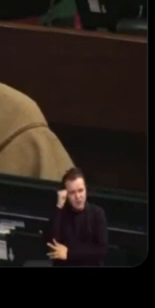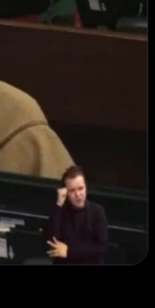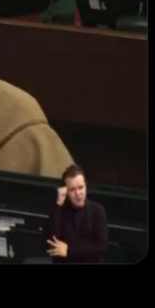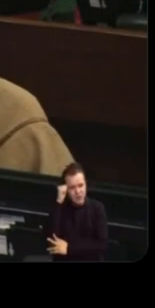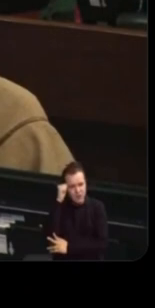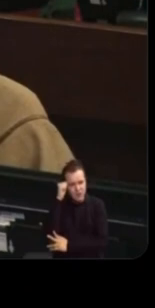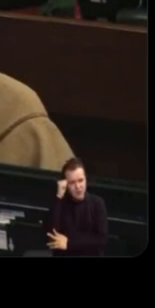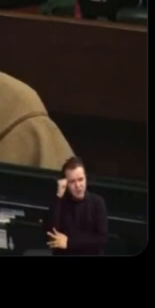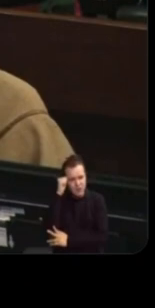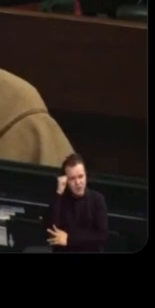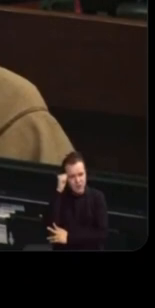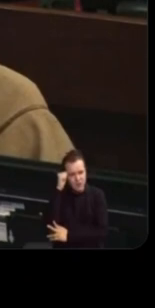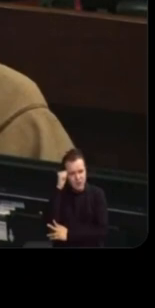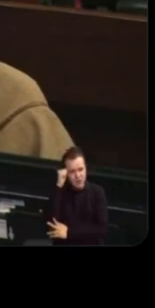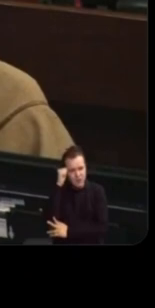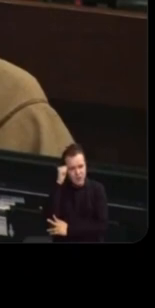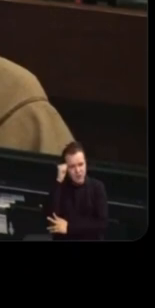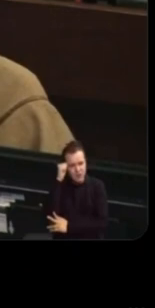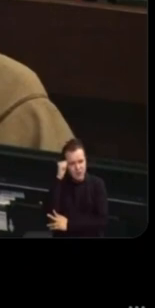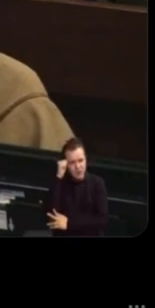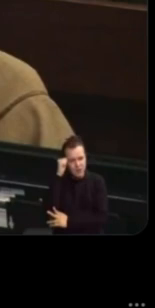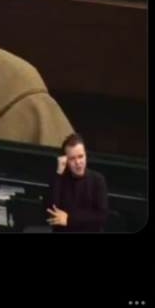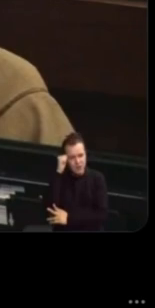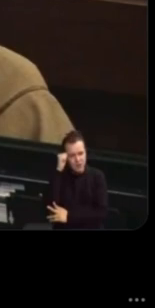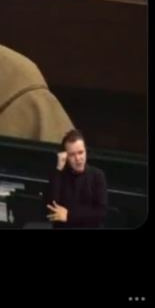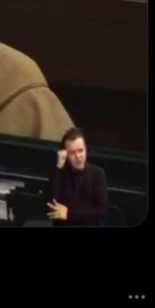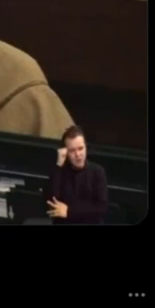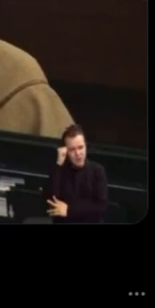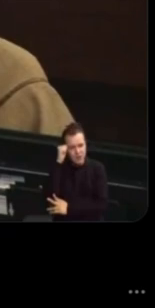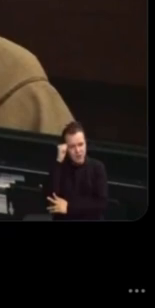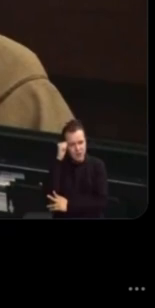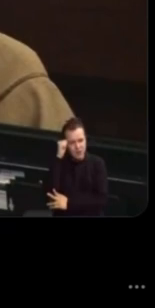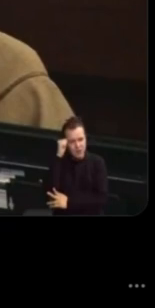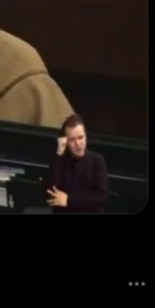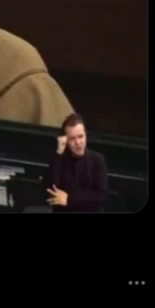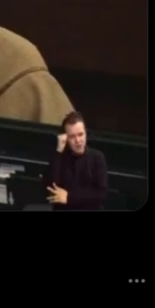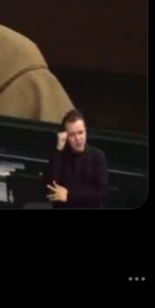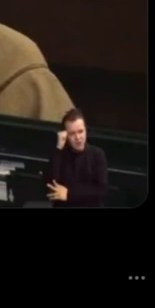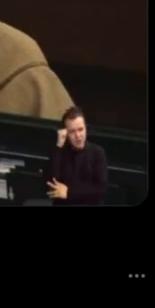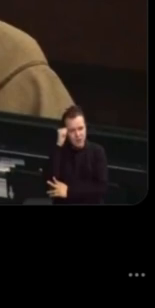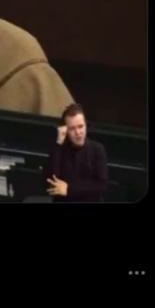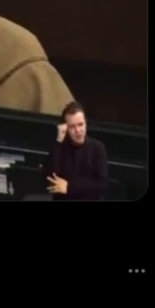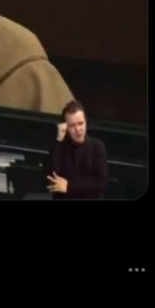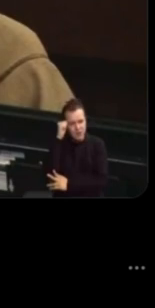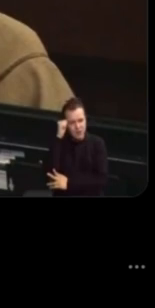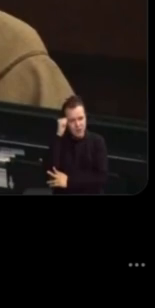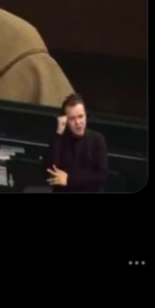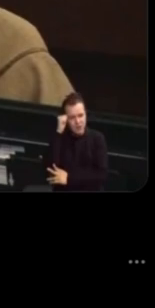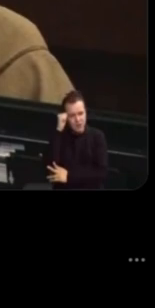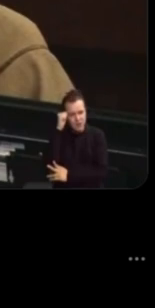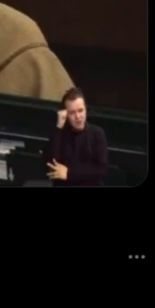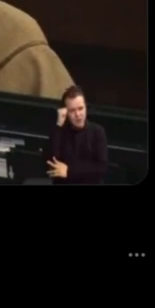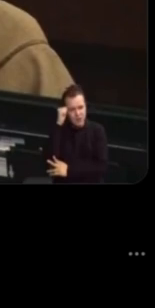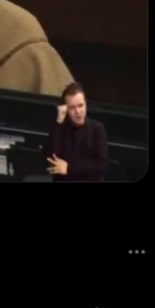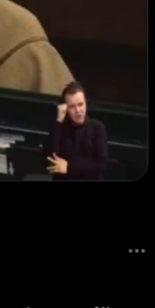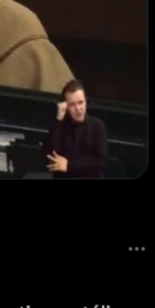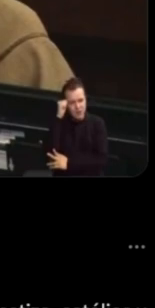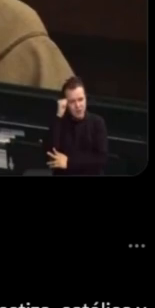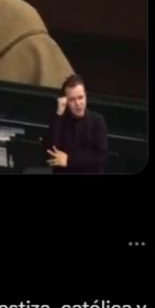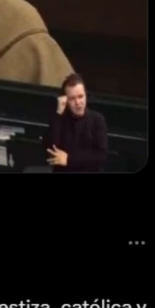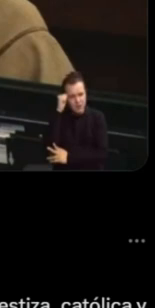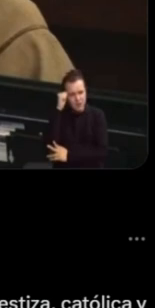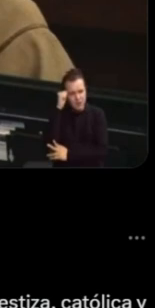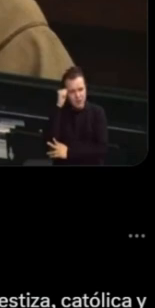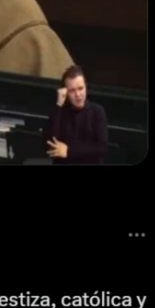una propiedad colectiva y ese dominio si no pasa a la nación como lo hacen con el resto de los ciudadanos, ¿es